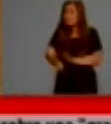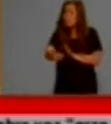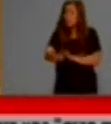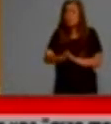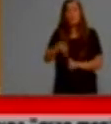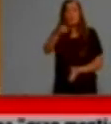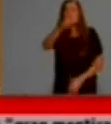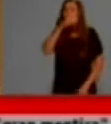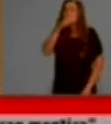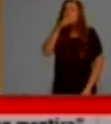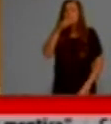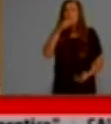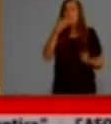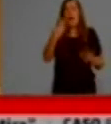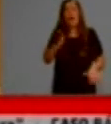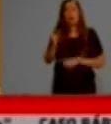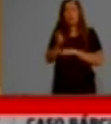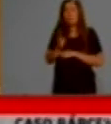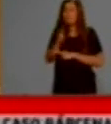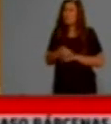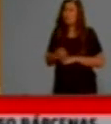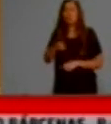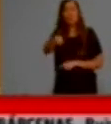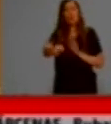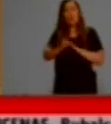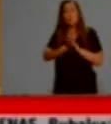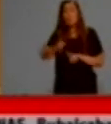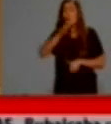Usted intervenga porque se le agota el tiempo.